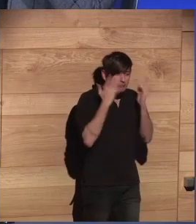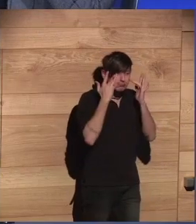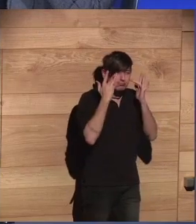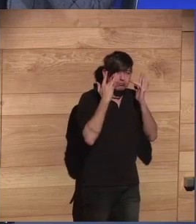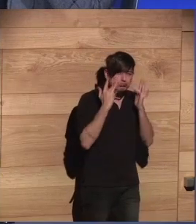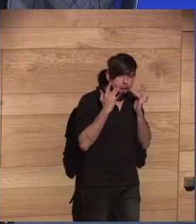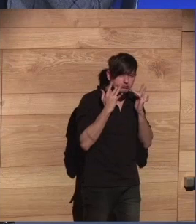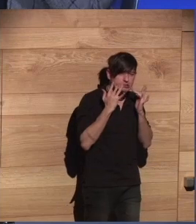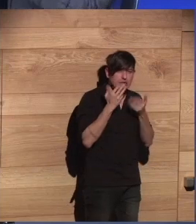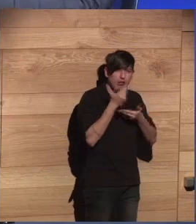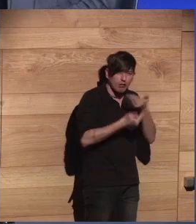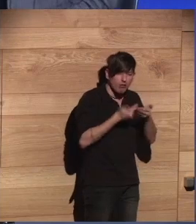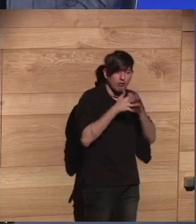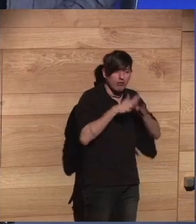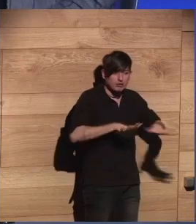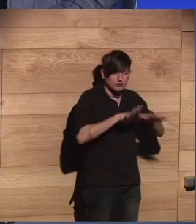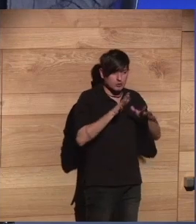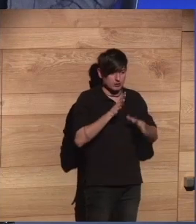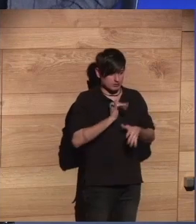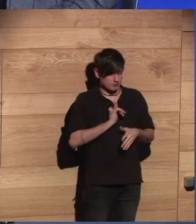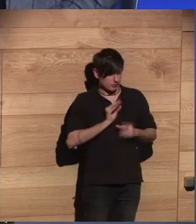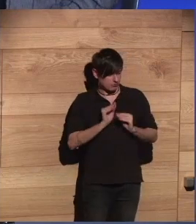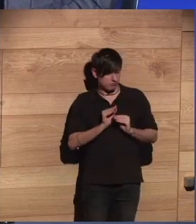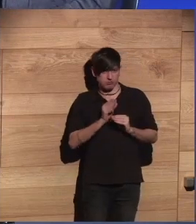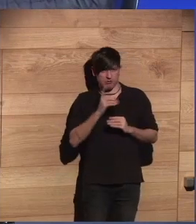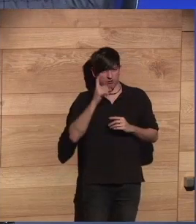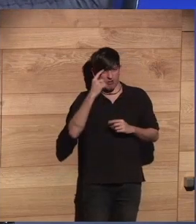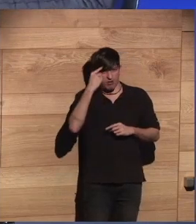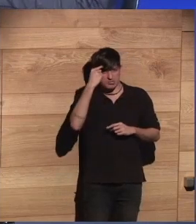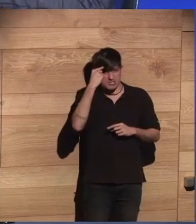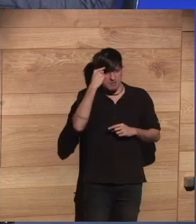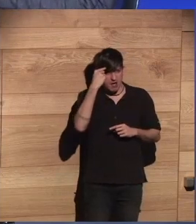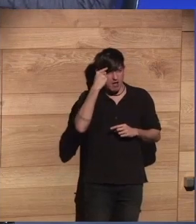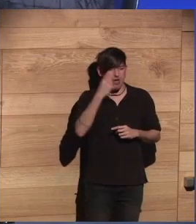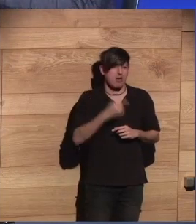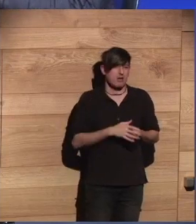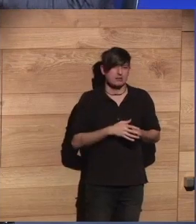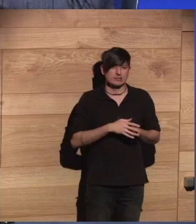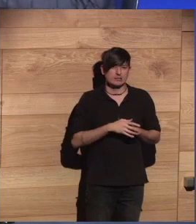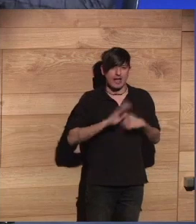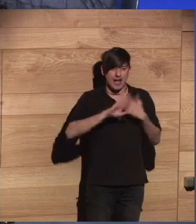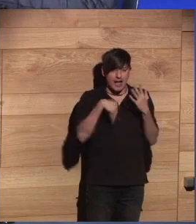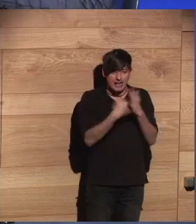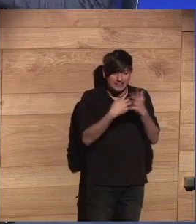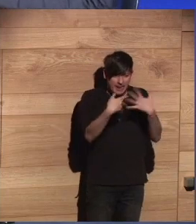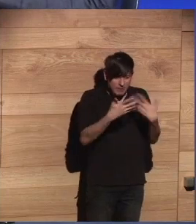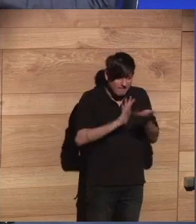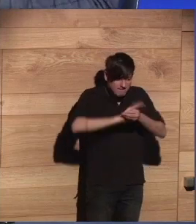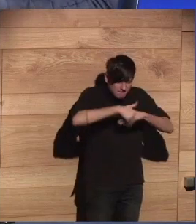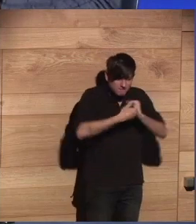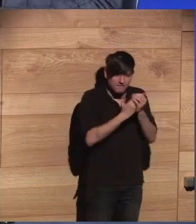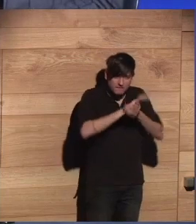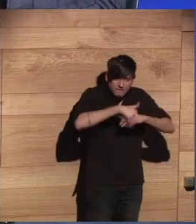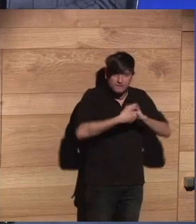partituras, ¿no? Quizás por la personalidad obsesiva que tenía, obsesiva hasta lesionarse las manos de lavárselas tanto.